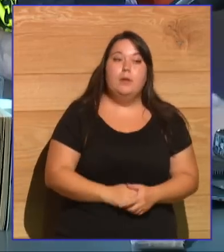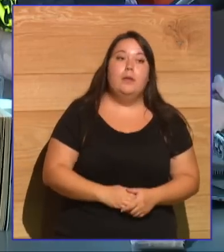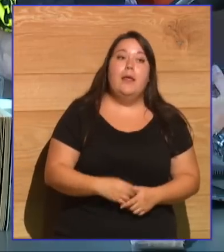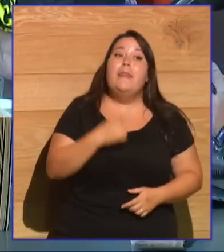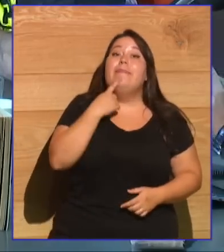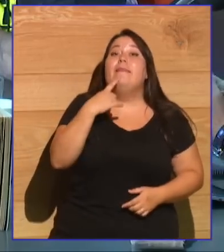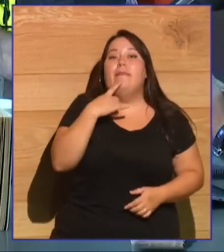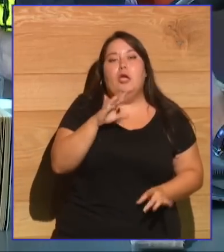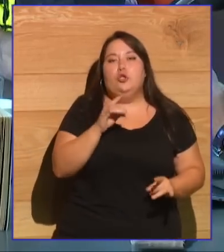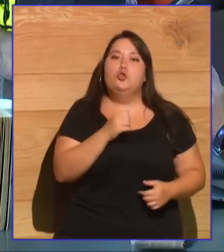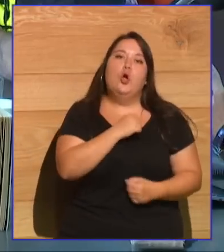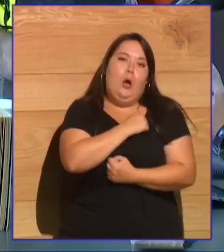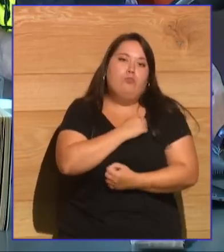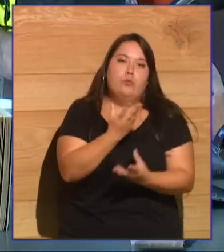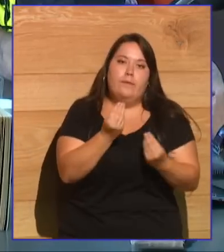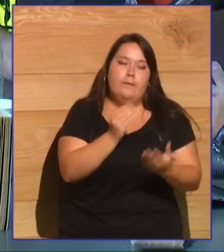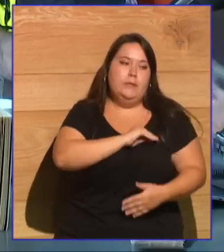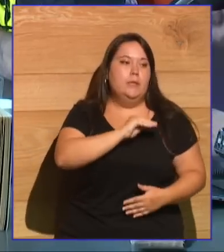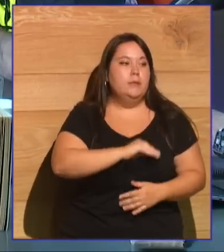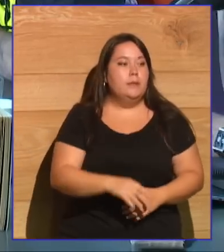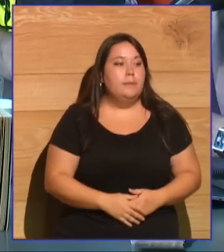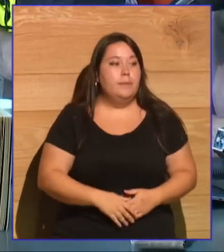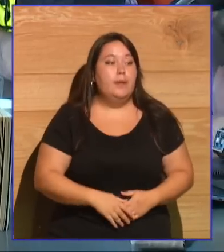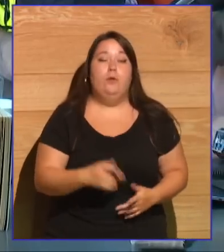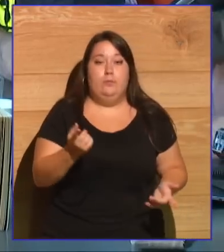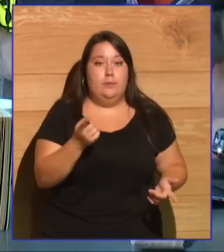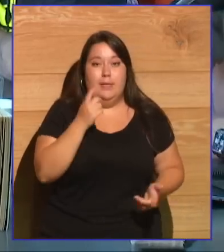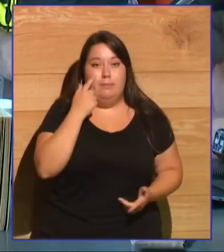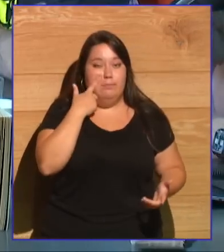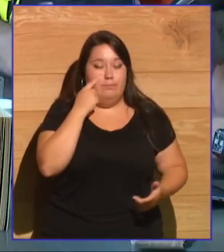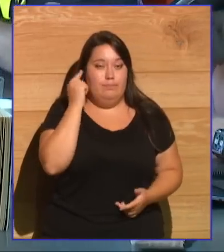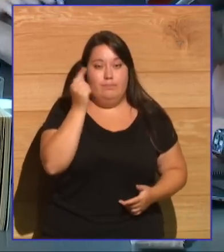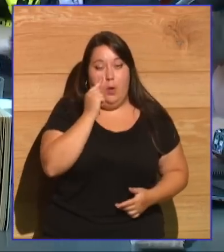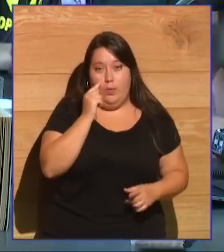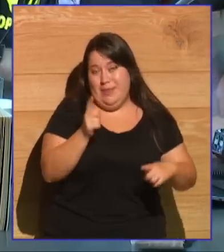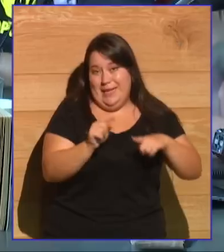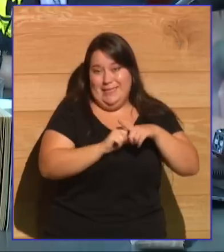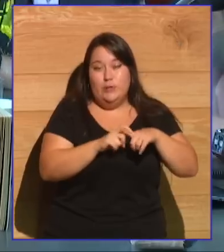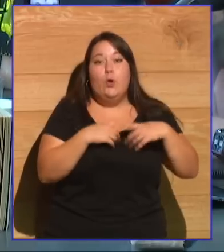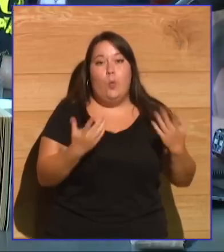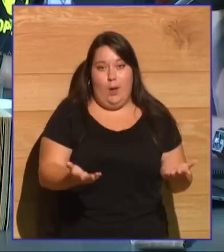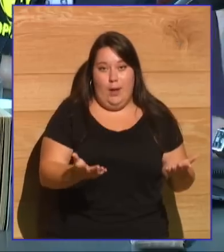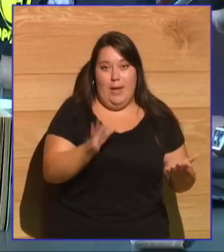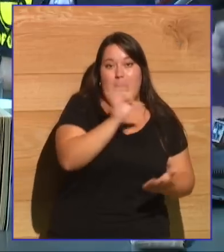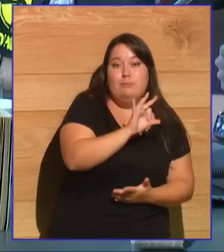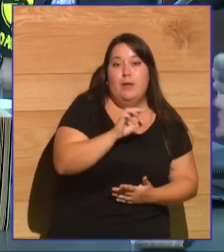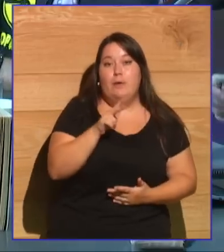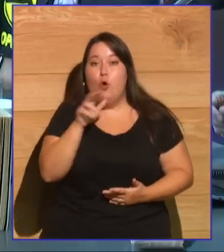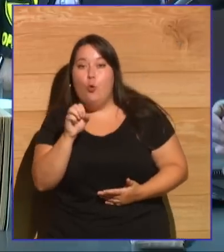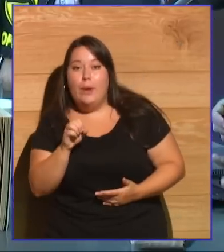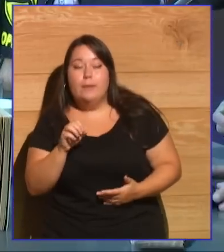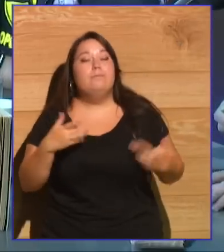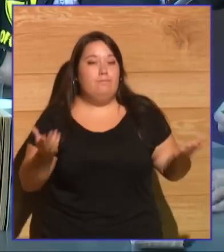que se quieren muchísimo esa parte que dice viendo poco el estilo se puede saber quién he hecho es que no llega a